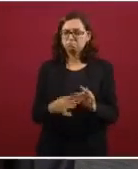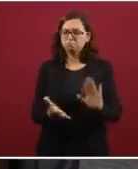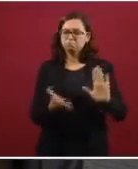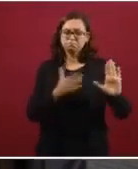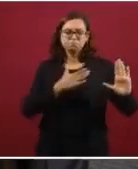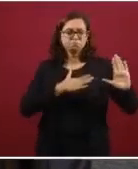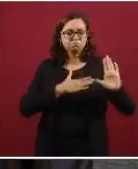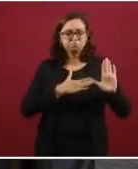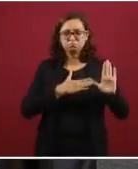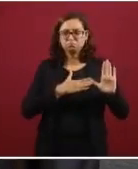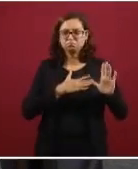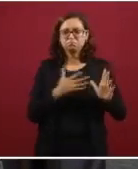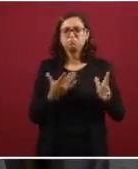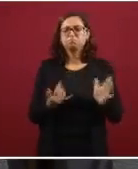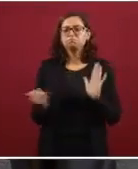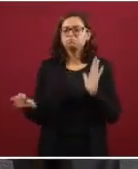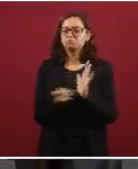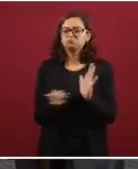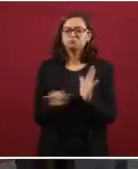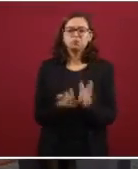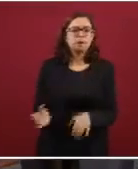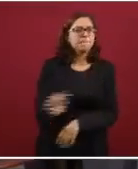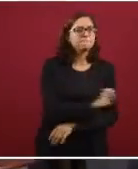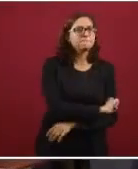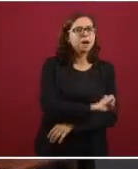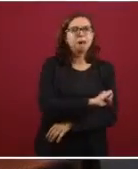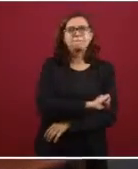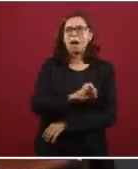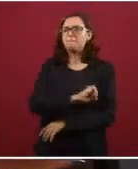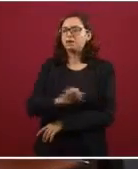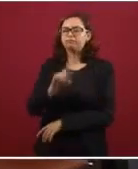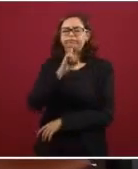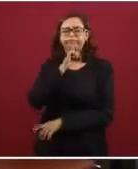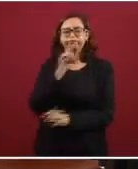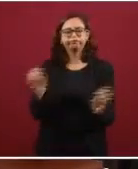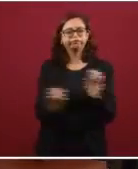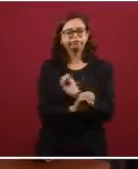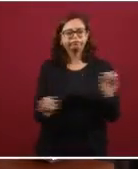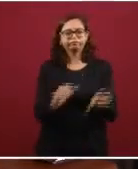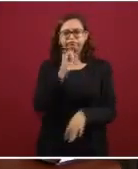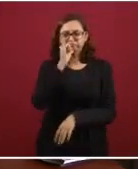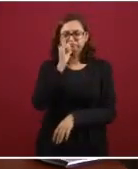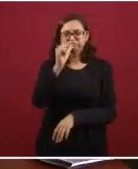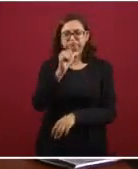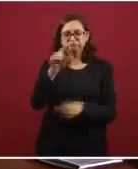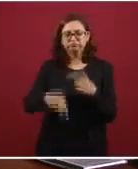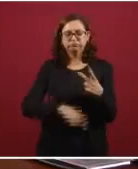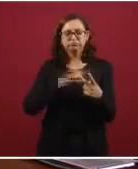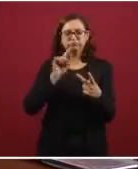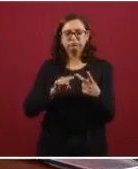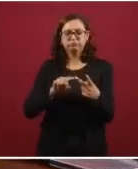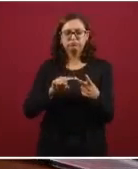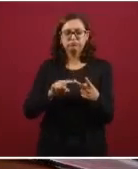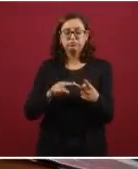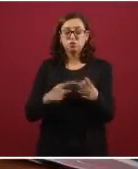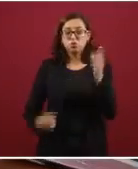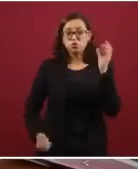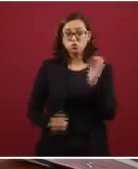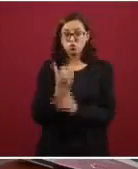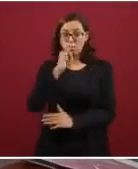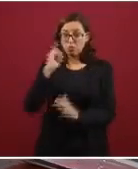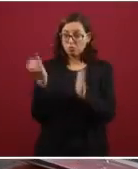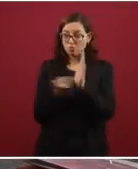compromiso de no aumentar los impuestos en términos reales y de no crear impuestos nuevos,